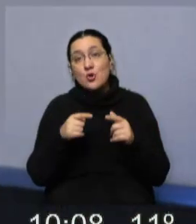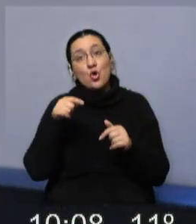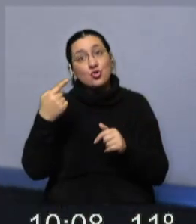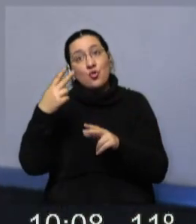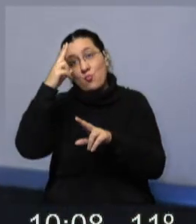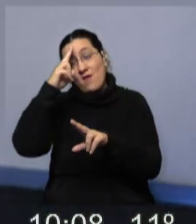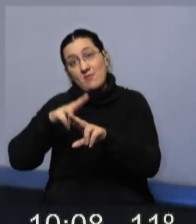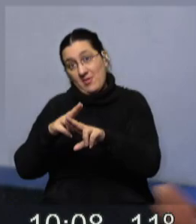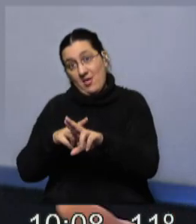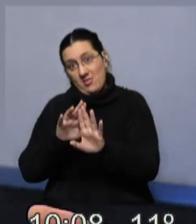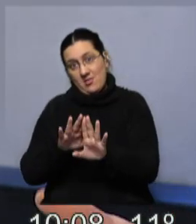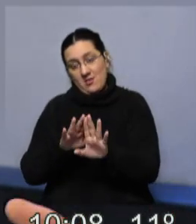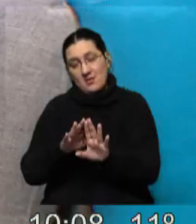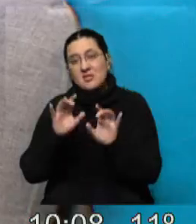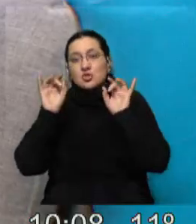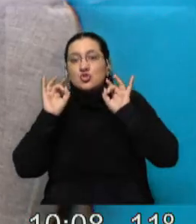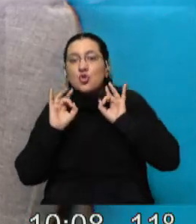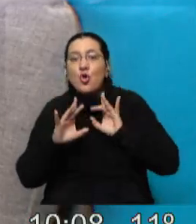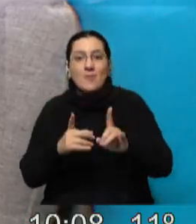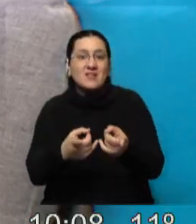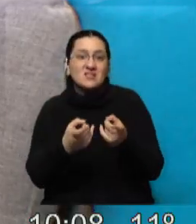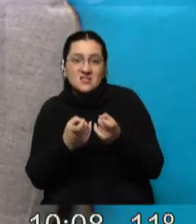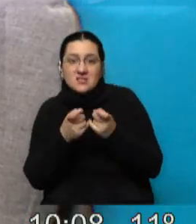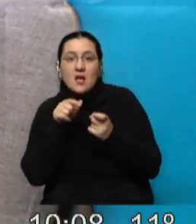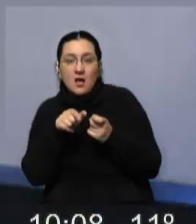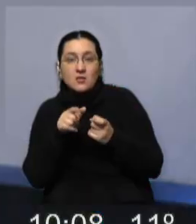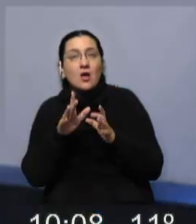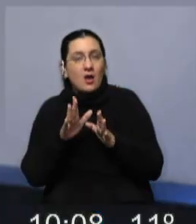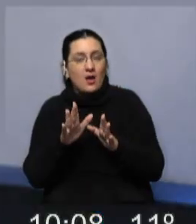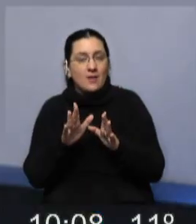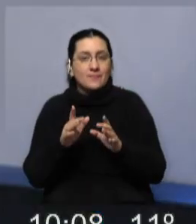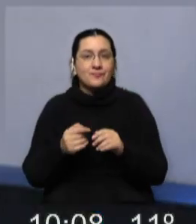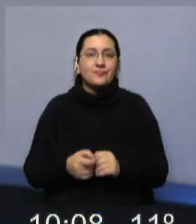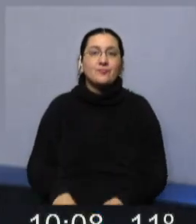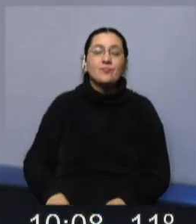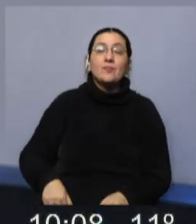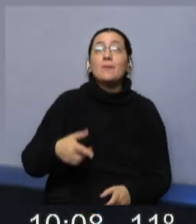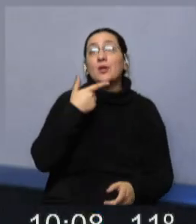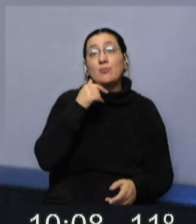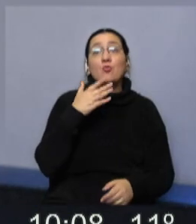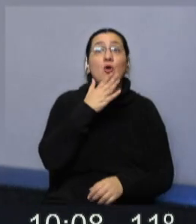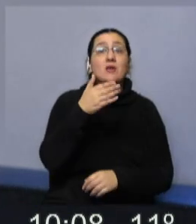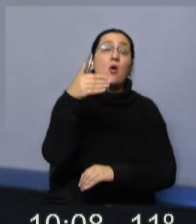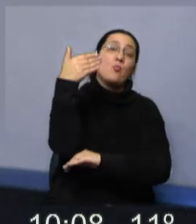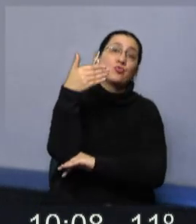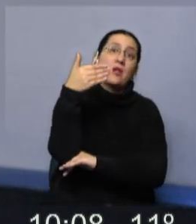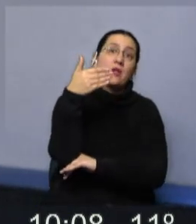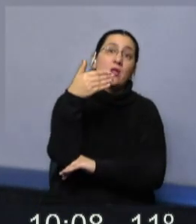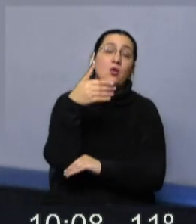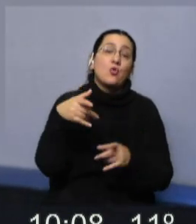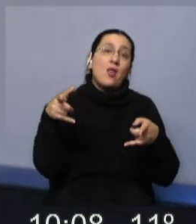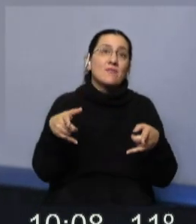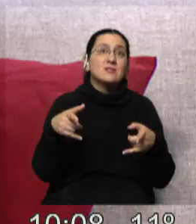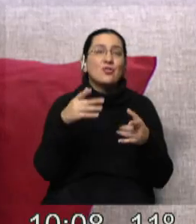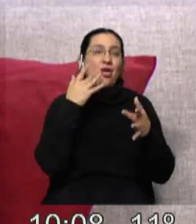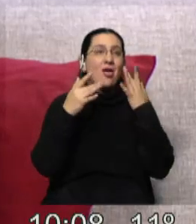que puede hacer de diferente extra. A la pareja. Esto así es como, endulzar como a la pareja. Como ir a un hotel con habitaciones decoradas, puedes exacto. un día... Bien. Y en